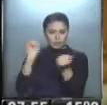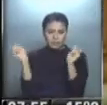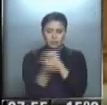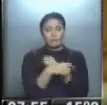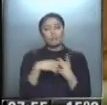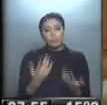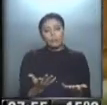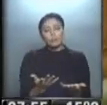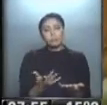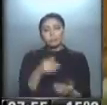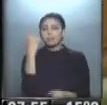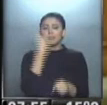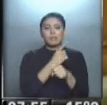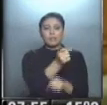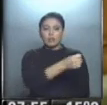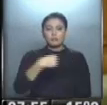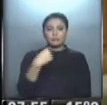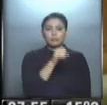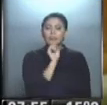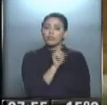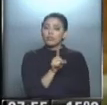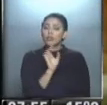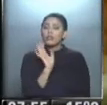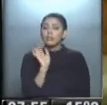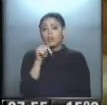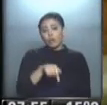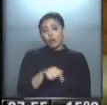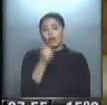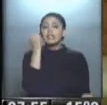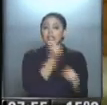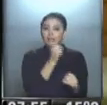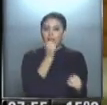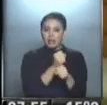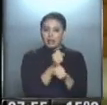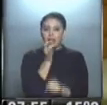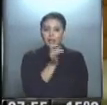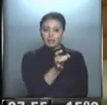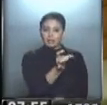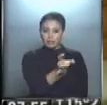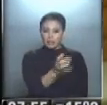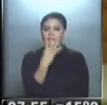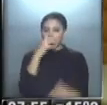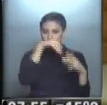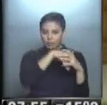supuesto, los primeros motorman que van a ingresar son aquellos que hoy desarrollan su tarea en el ferrocarril Sarmiento.